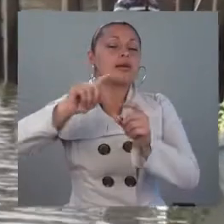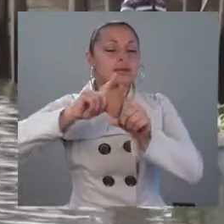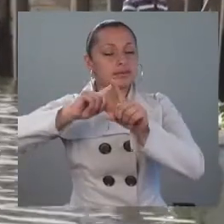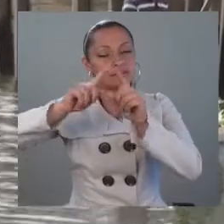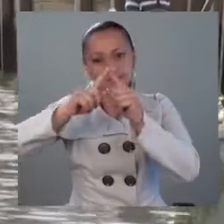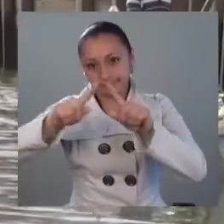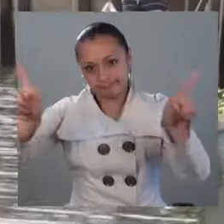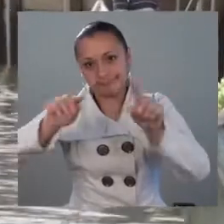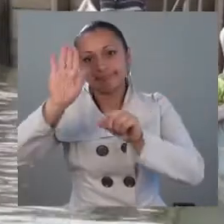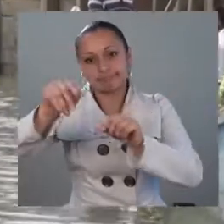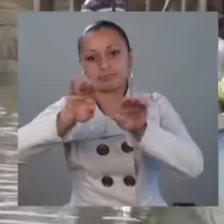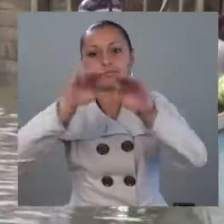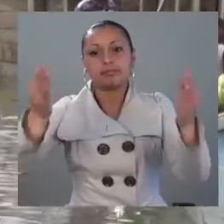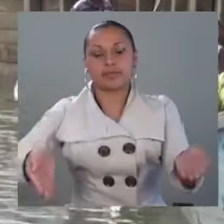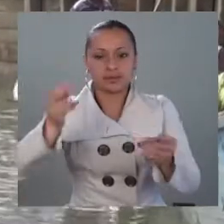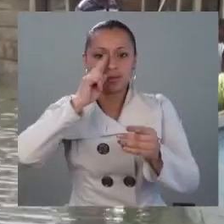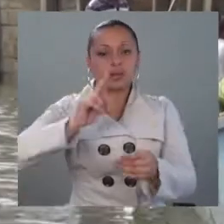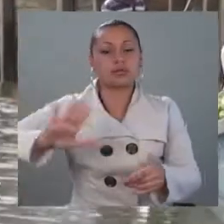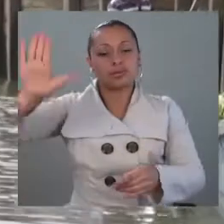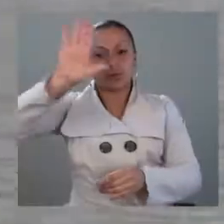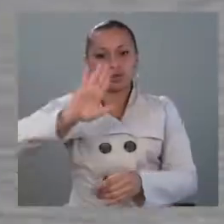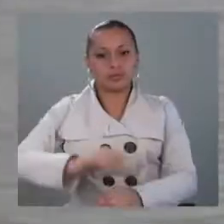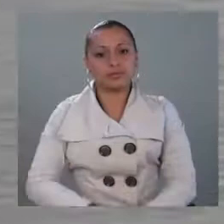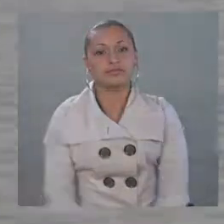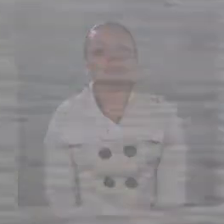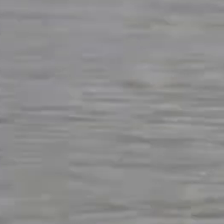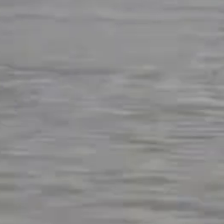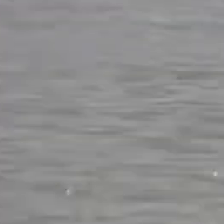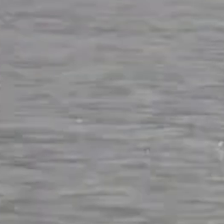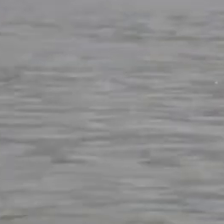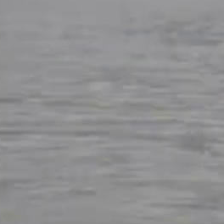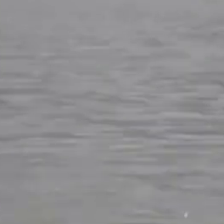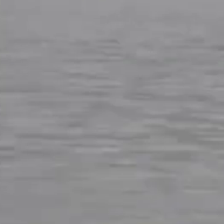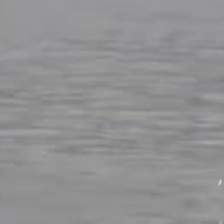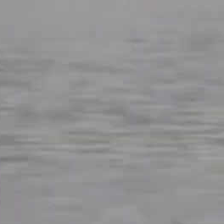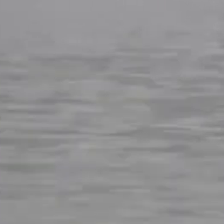mesa única nacional.